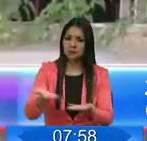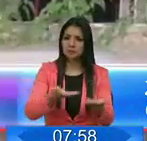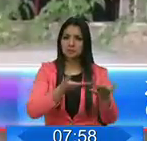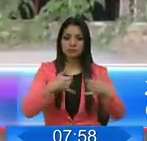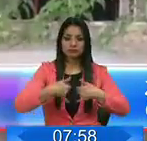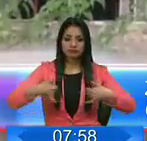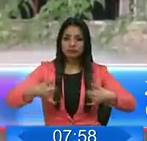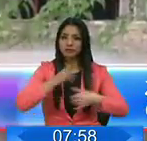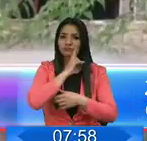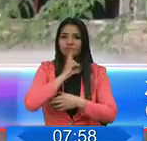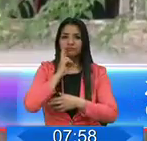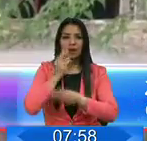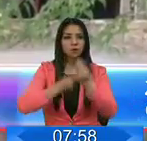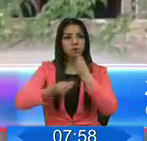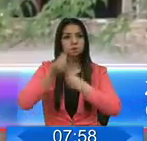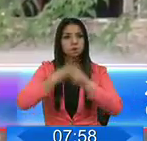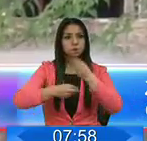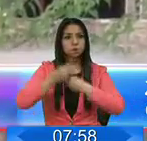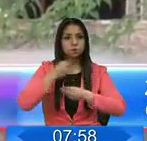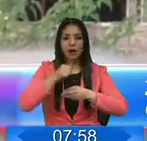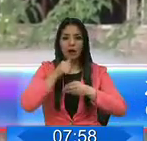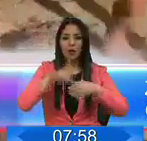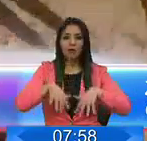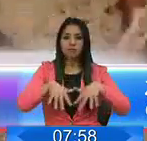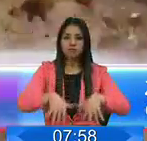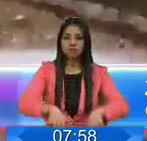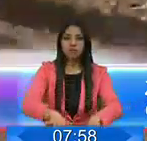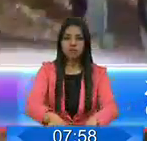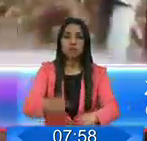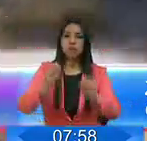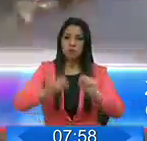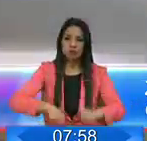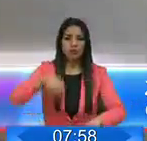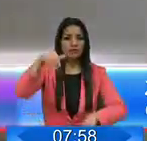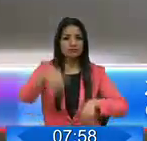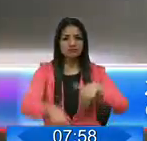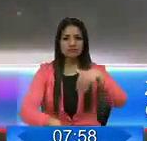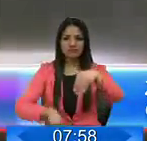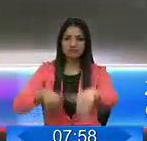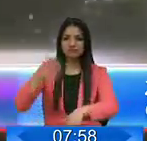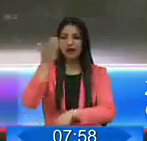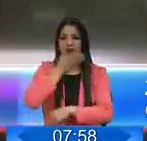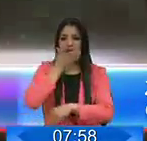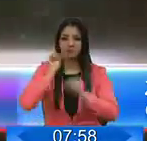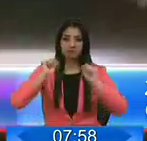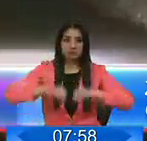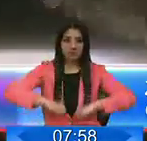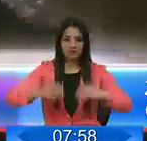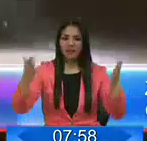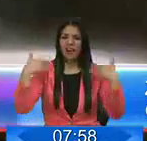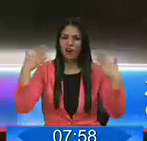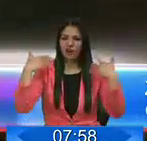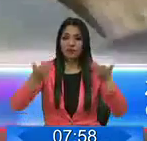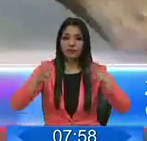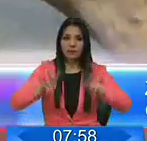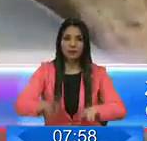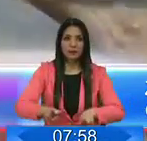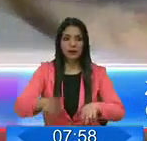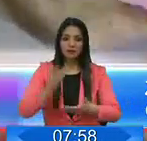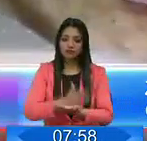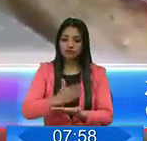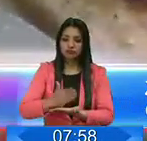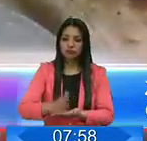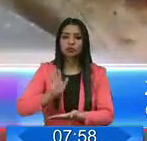comida, cuenta con una laguna donde puedes refrescarte del calor de la temporada. Además preparan el plato típico,